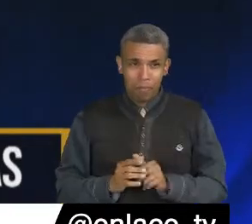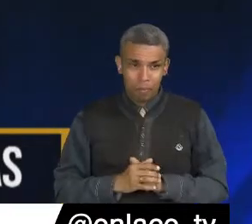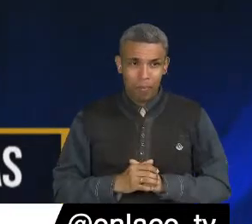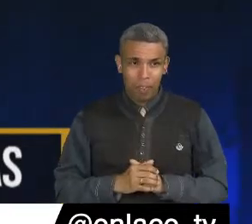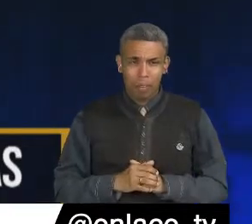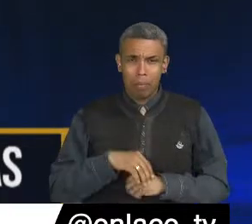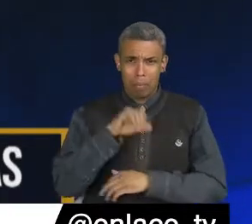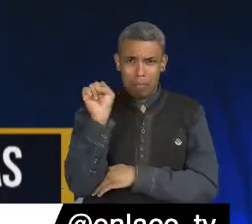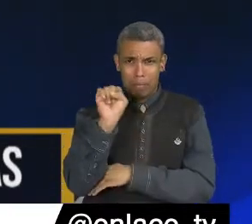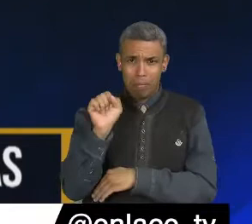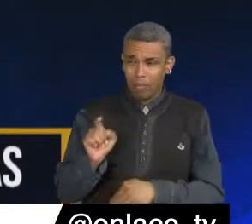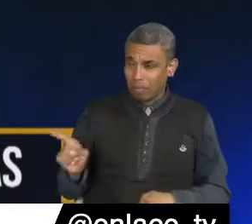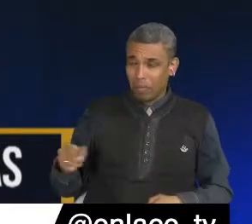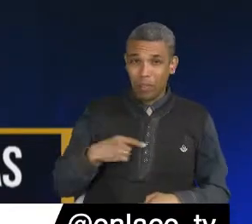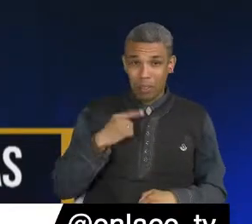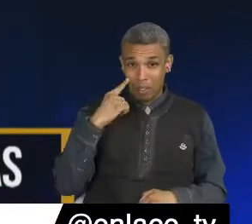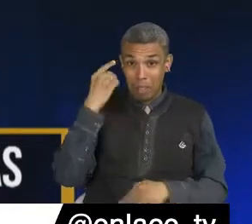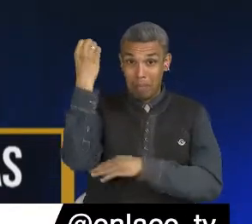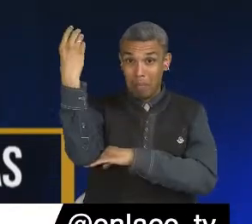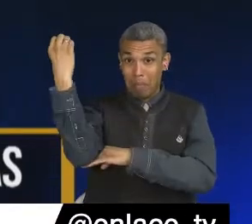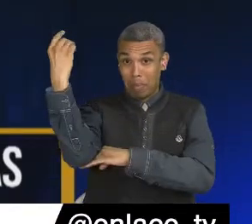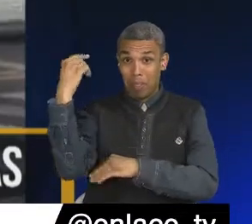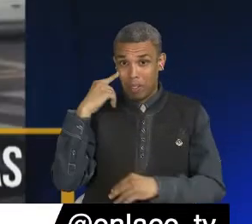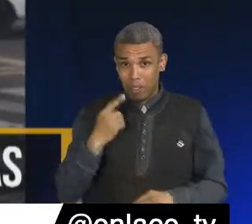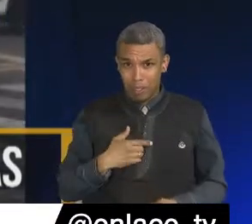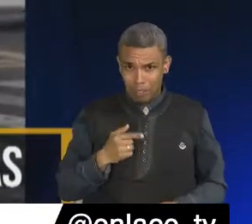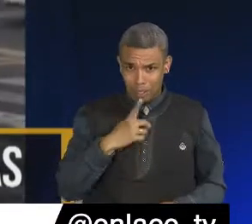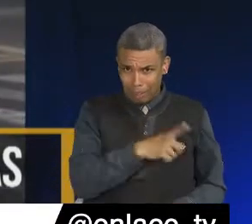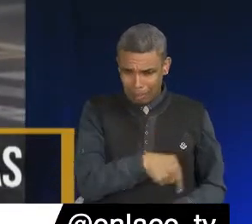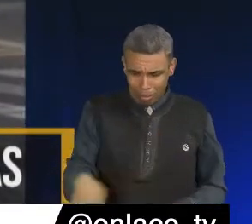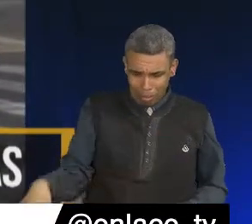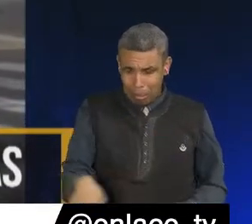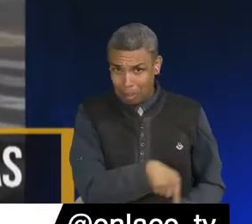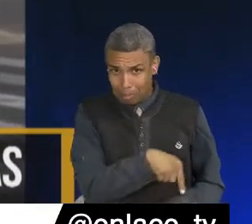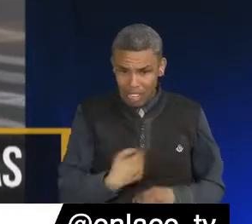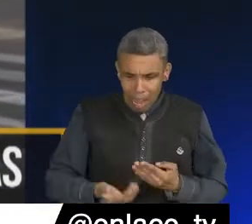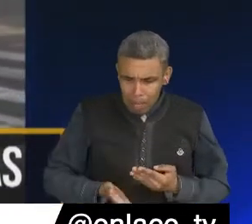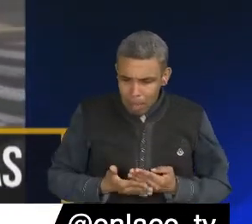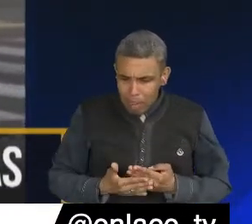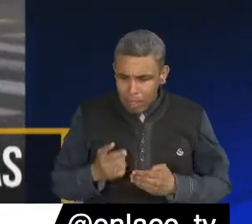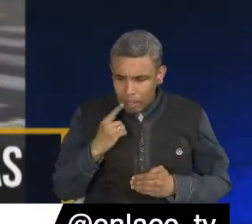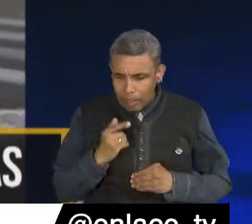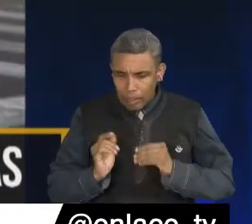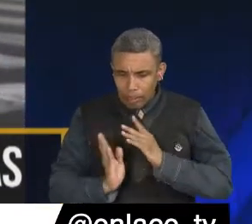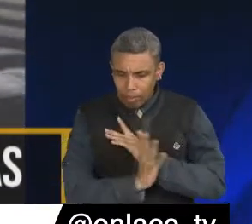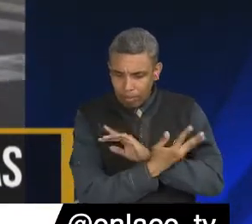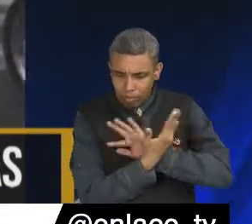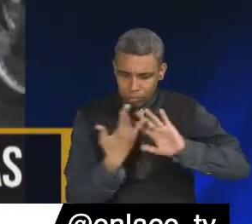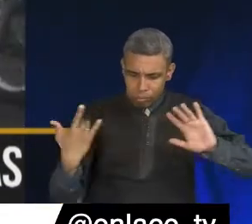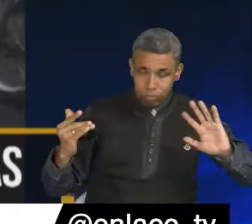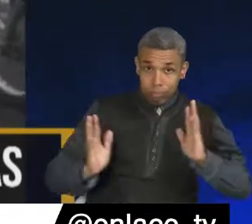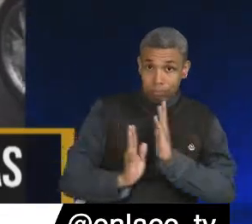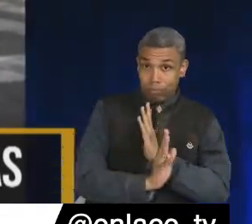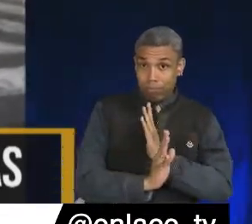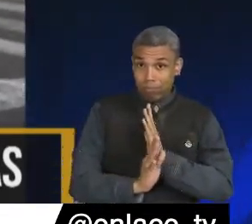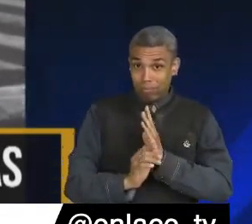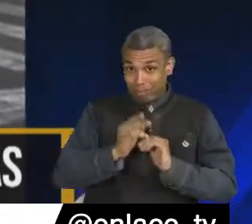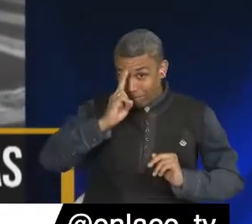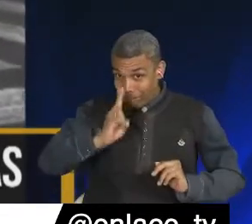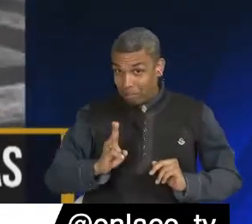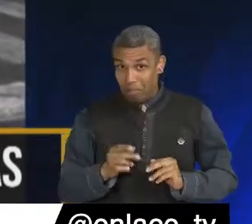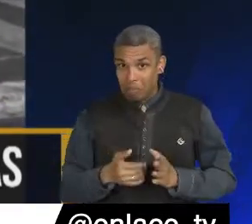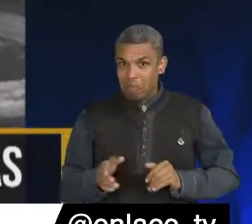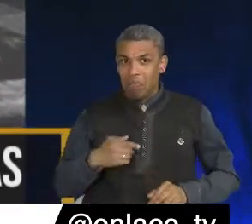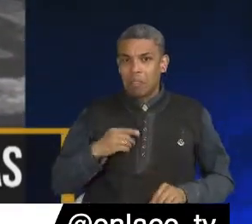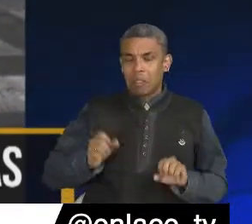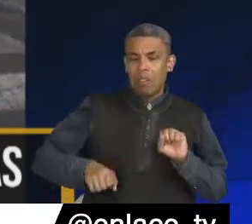el conductor de esta camioneta en la intersección semafórica. Además de estar sobre la llamada cebra, lo hace de tal forma que pone en